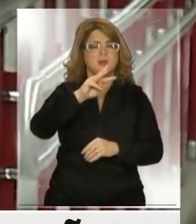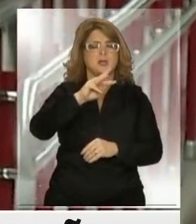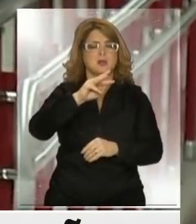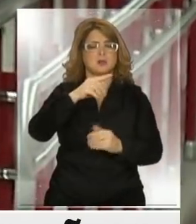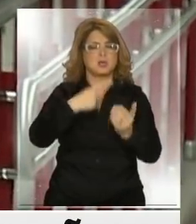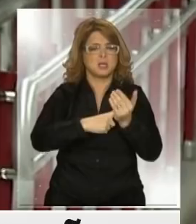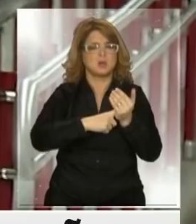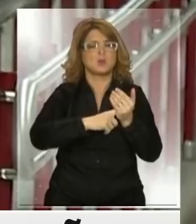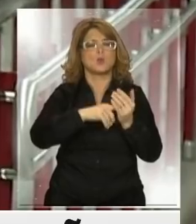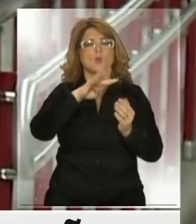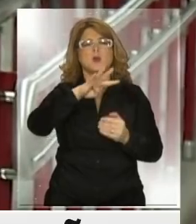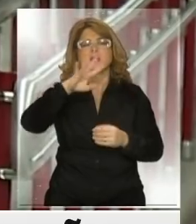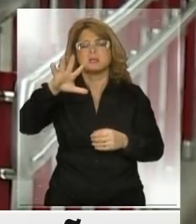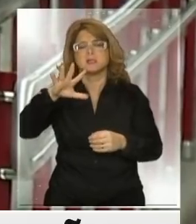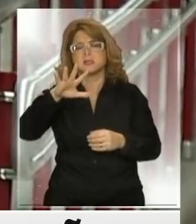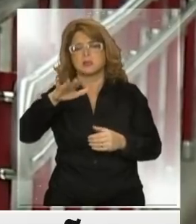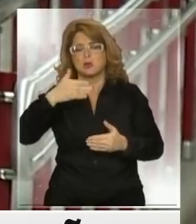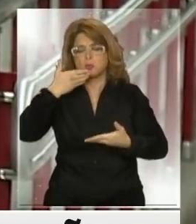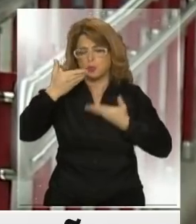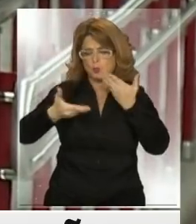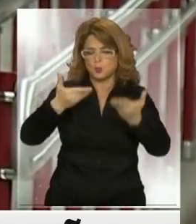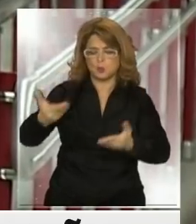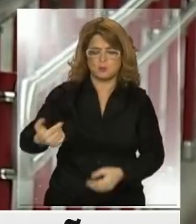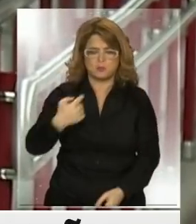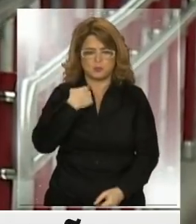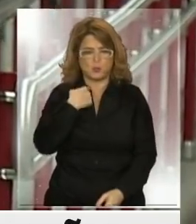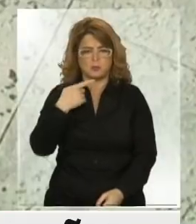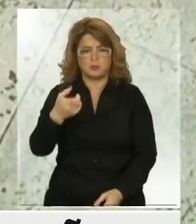3.045 casos de contagio.